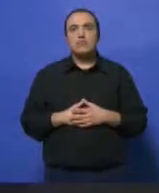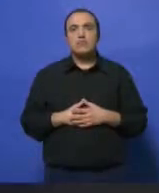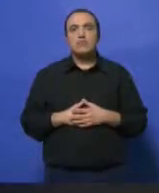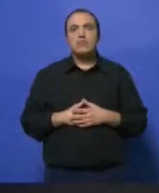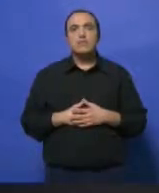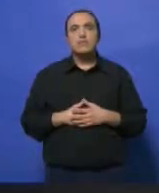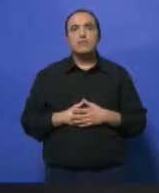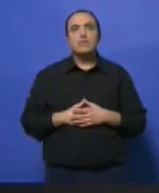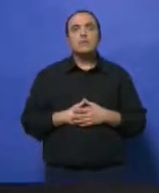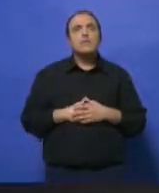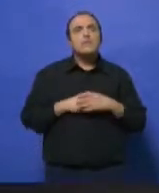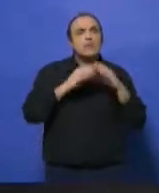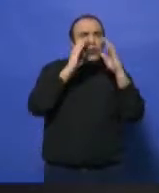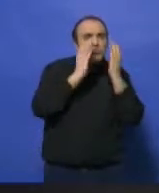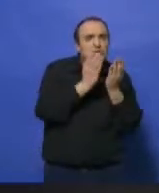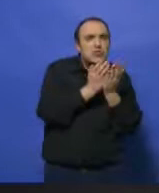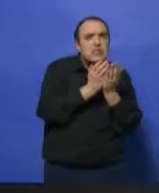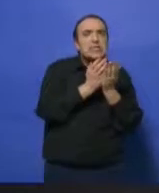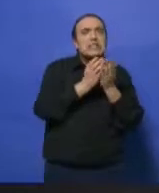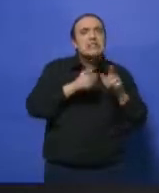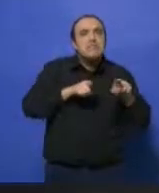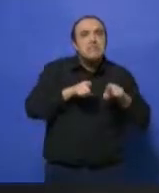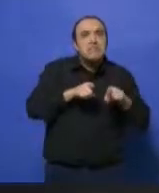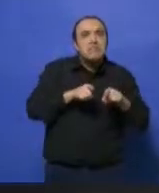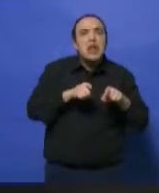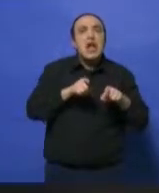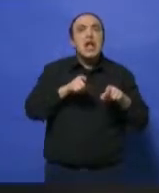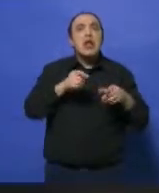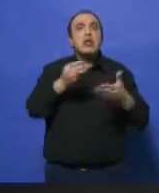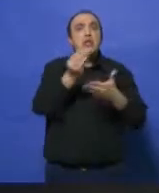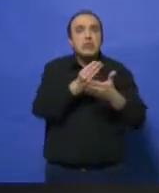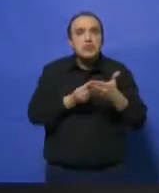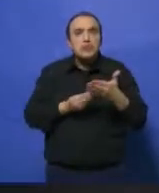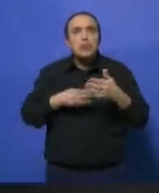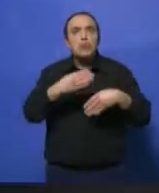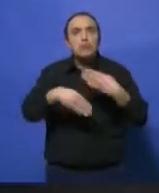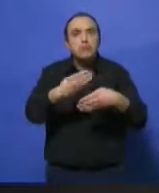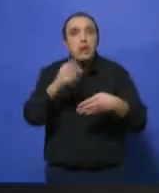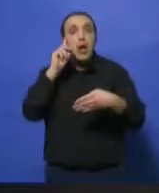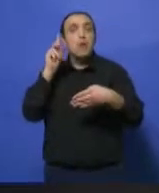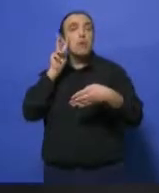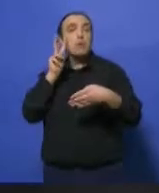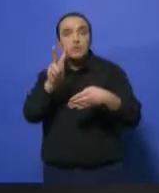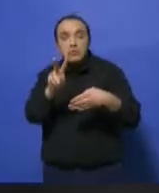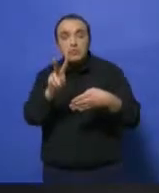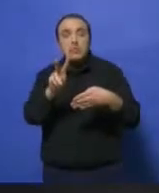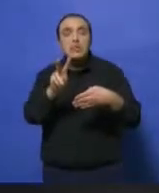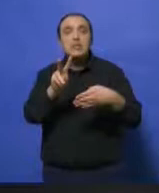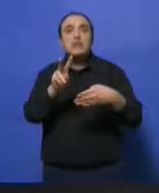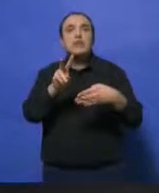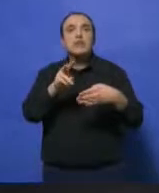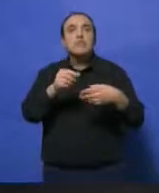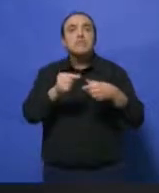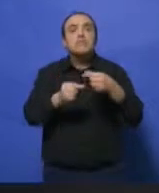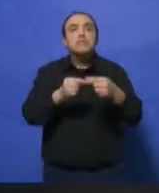Bueno, estudiantes de la carrera de diseño y producción audiovisual de la Universidad Nacional de Villa María se van abriendo paso también a presentar sus